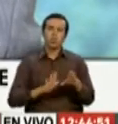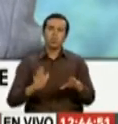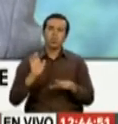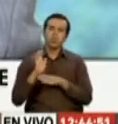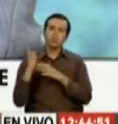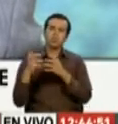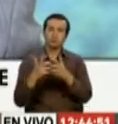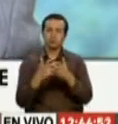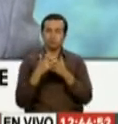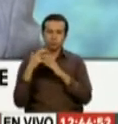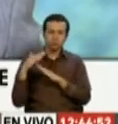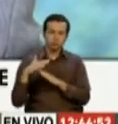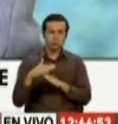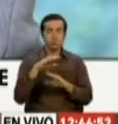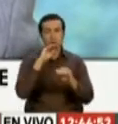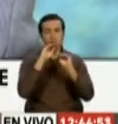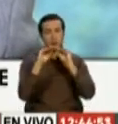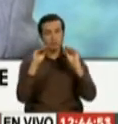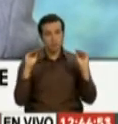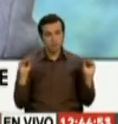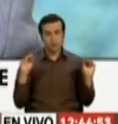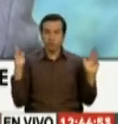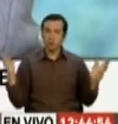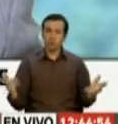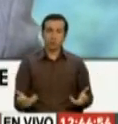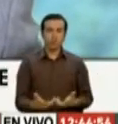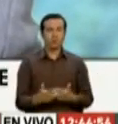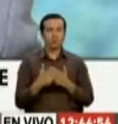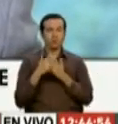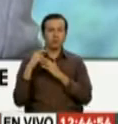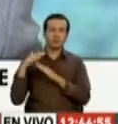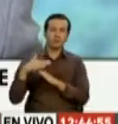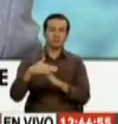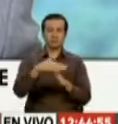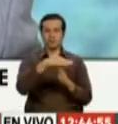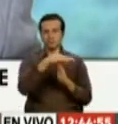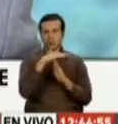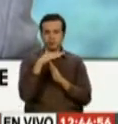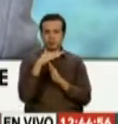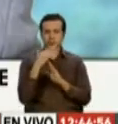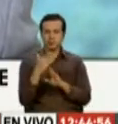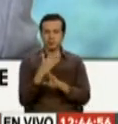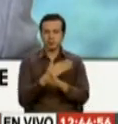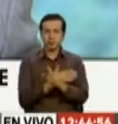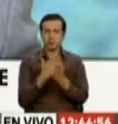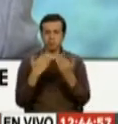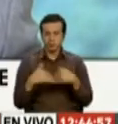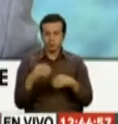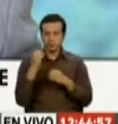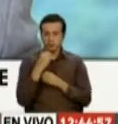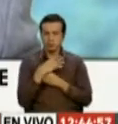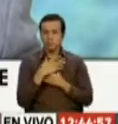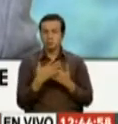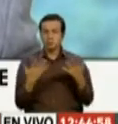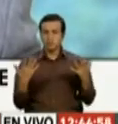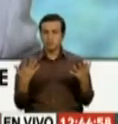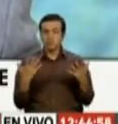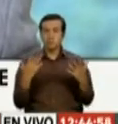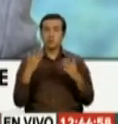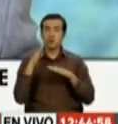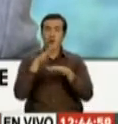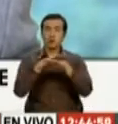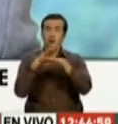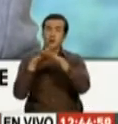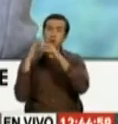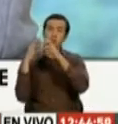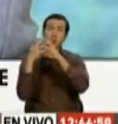por la paz. Insisto, unidos por la paz. Hace un momento manifestaba que ese llamado a la unidad